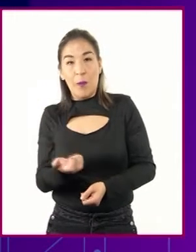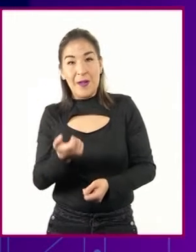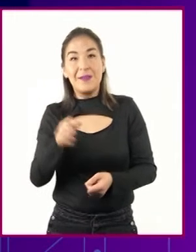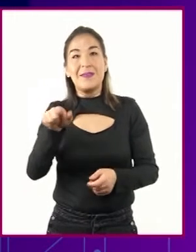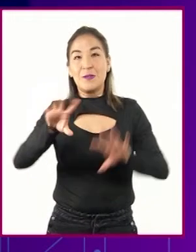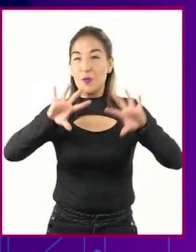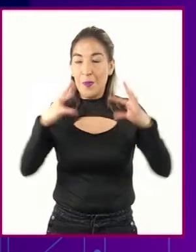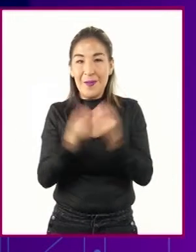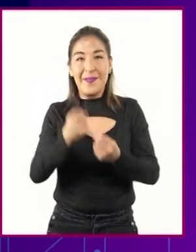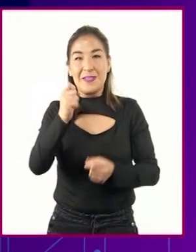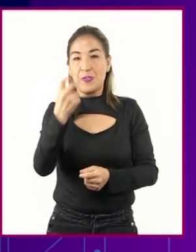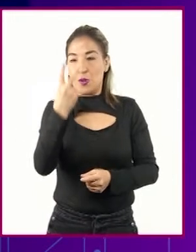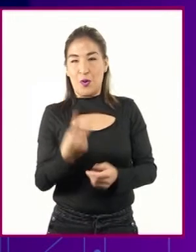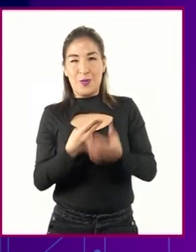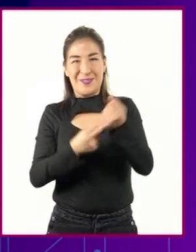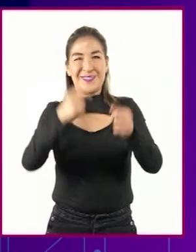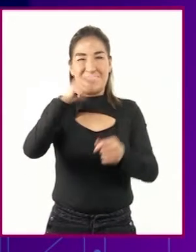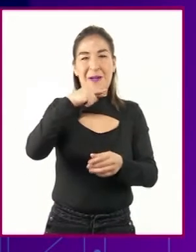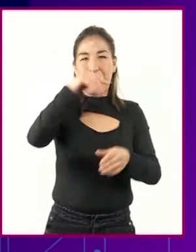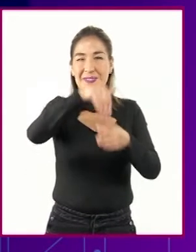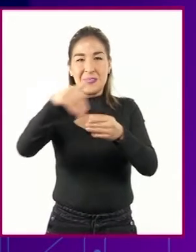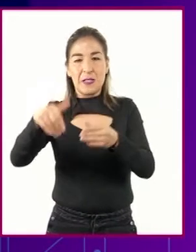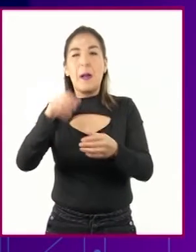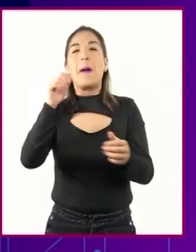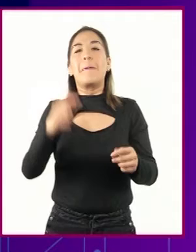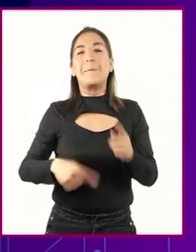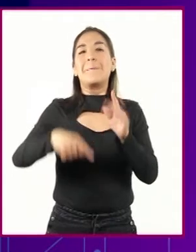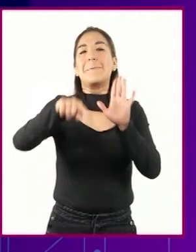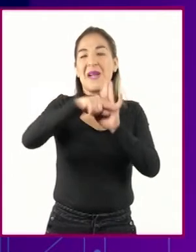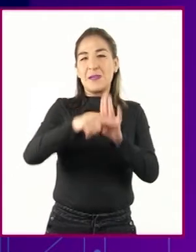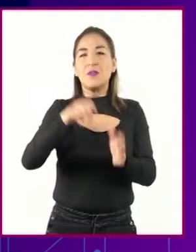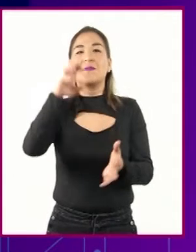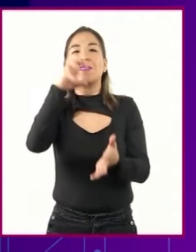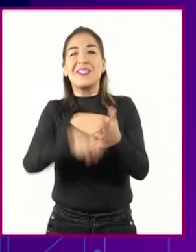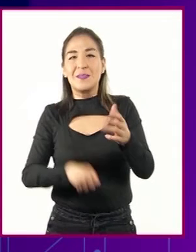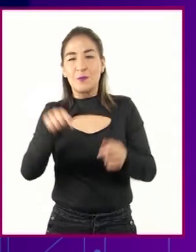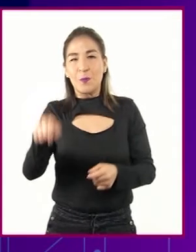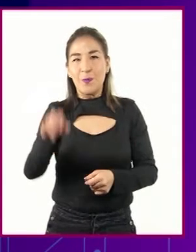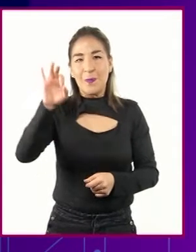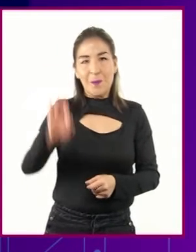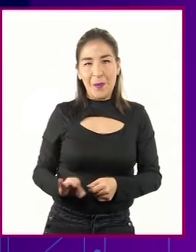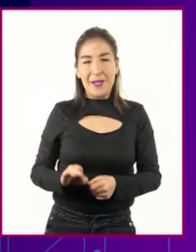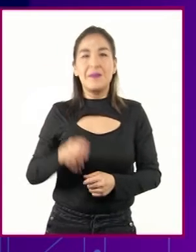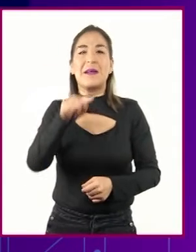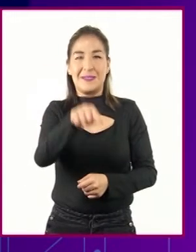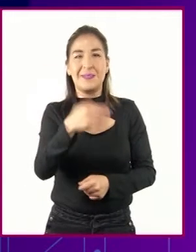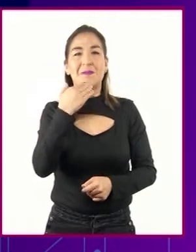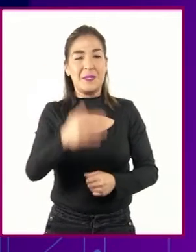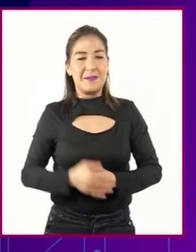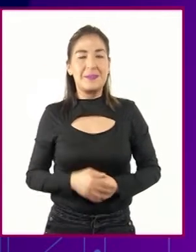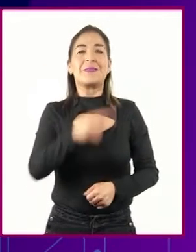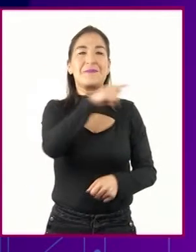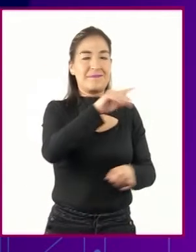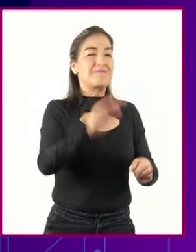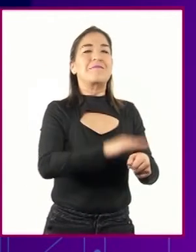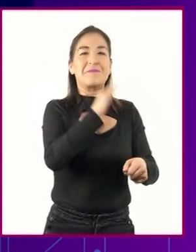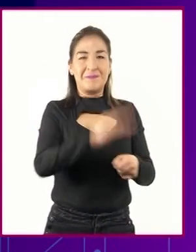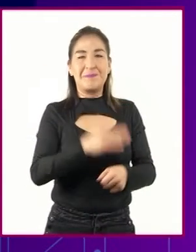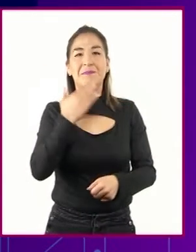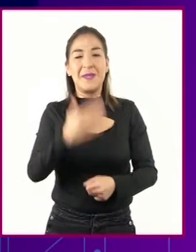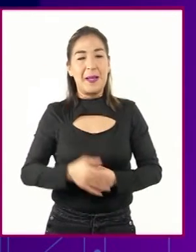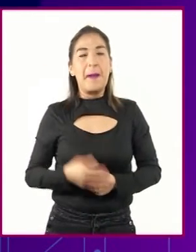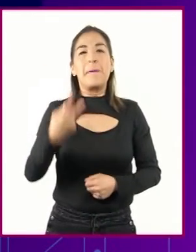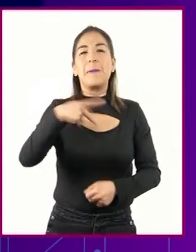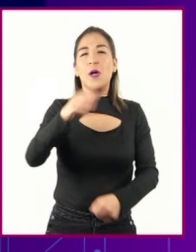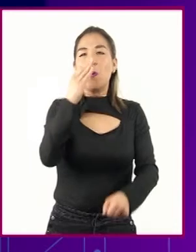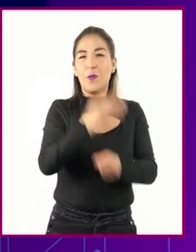las lapiceras menos el descuento que se aplicó. Pienso que esa es la operación correcta. Estás en lo correcto, pero